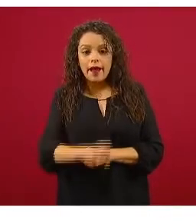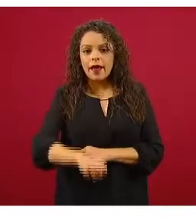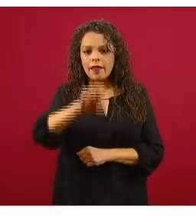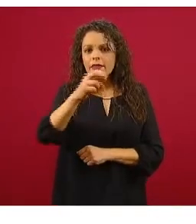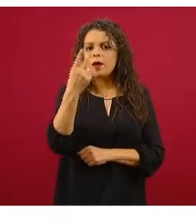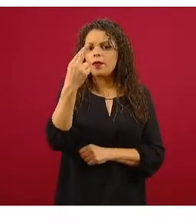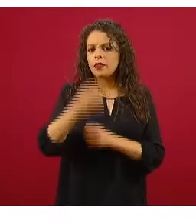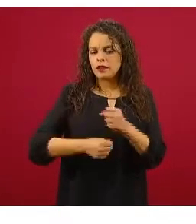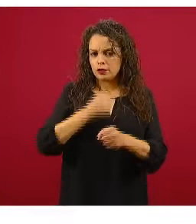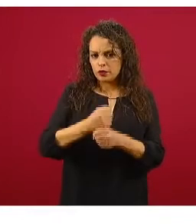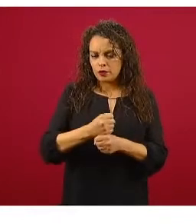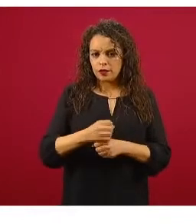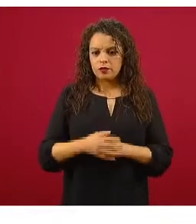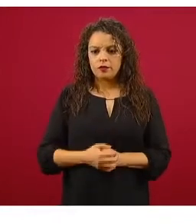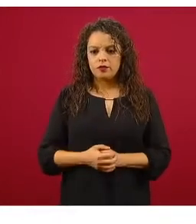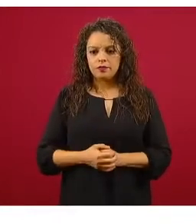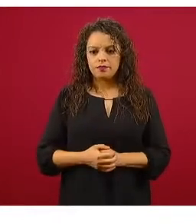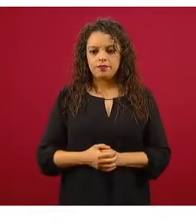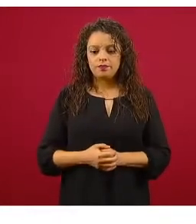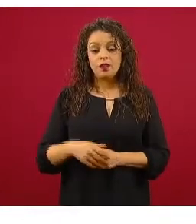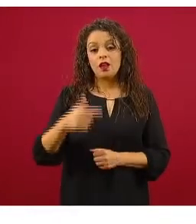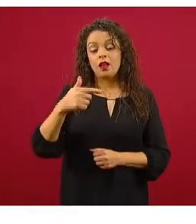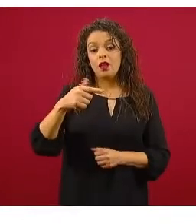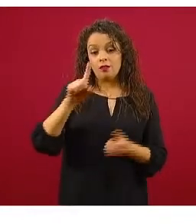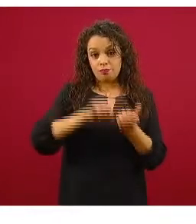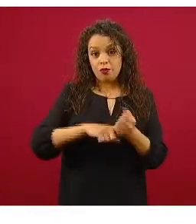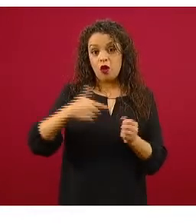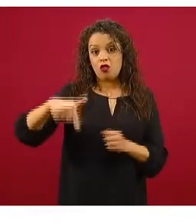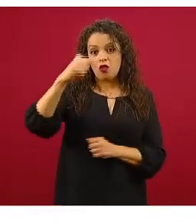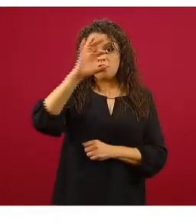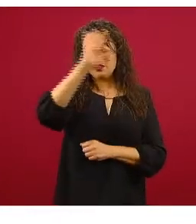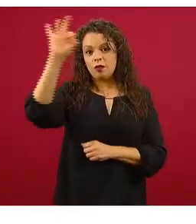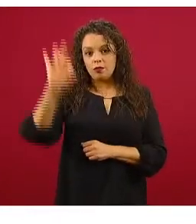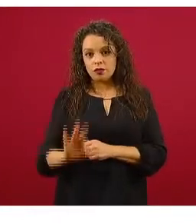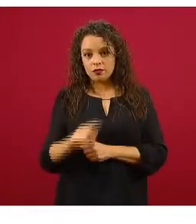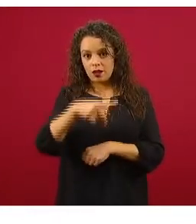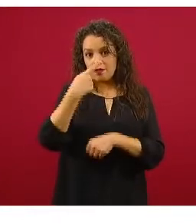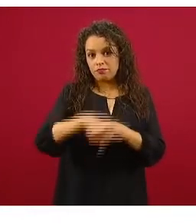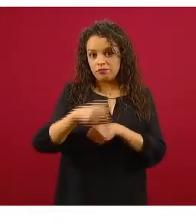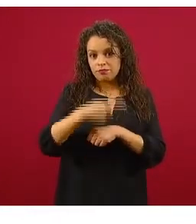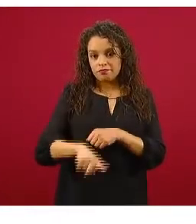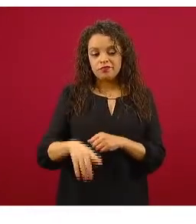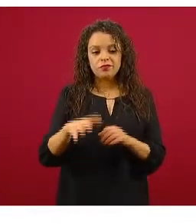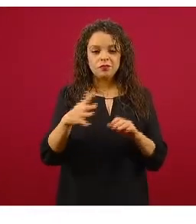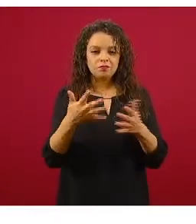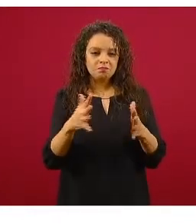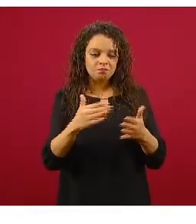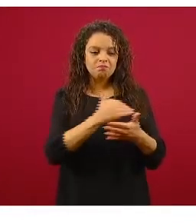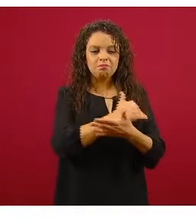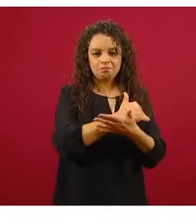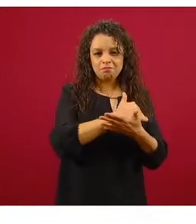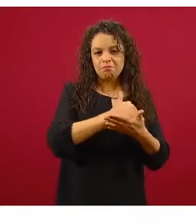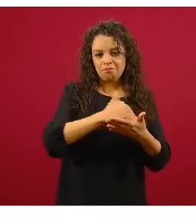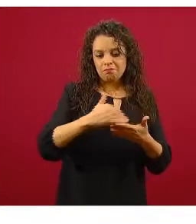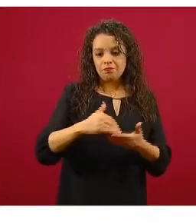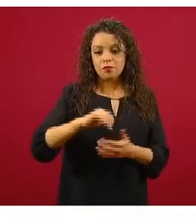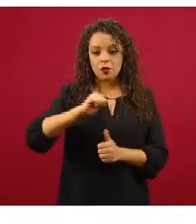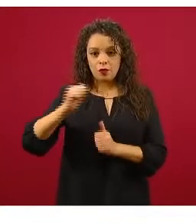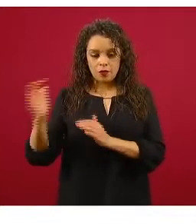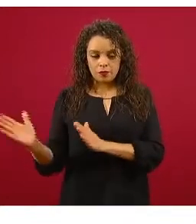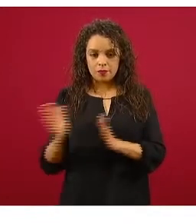años y da un riesgo del 12%, un riesgo medio para el desarrollo de una enfermedad grave. La que sigue, por